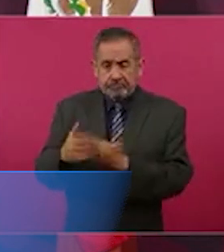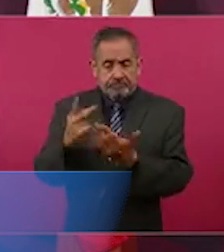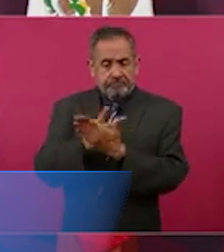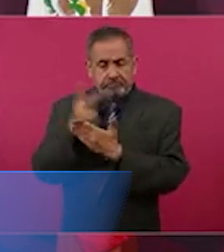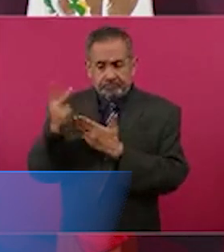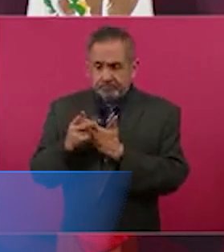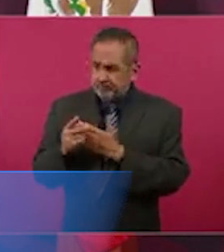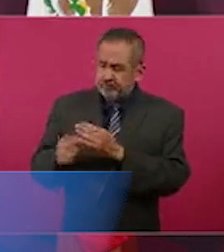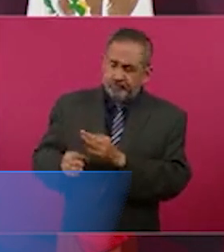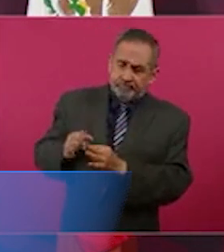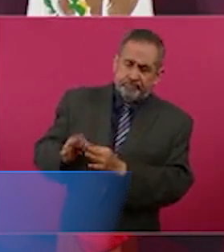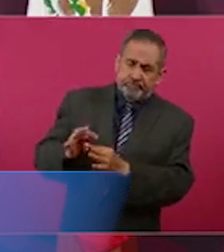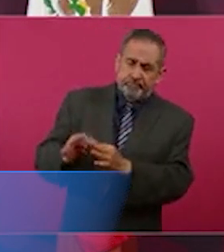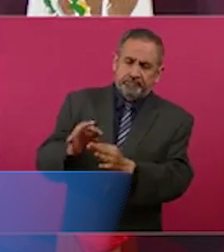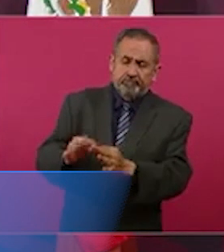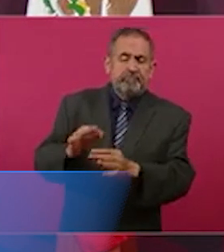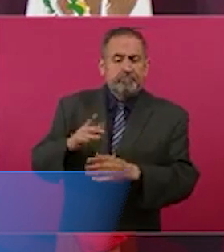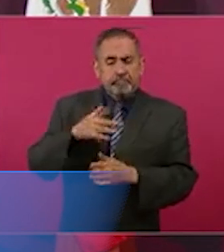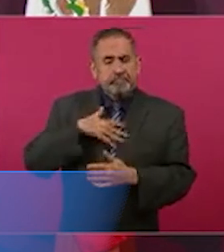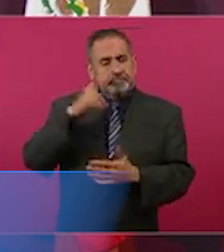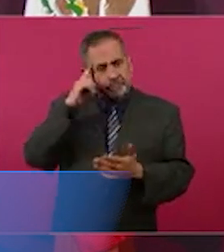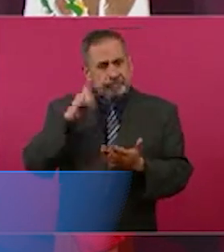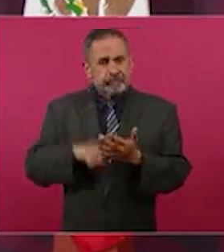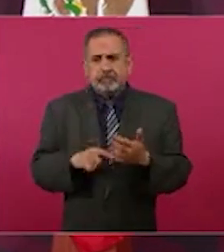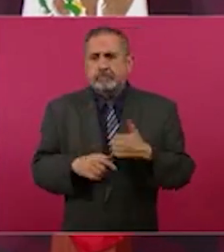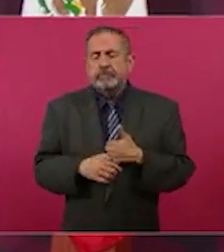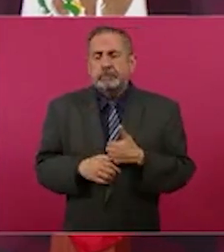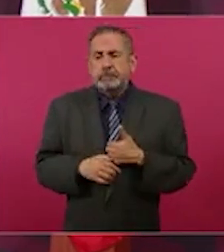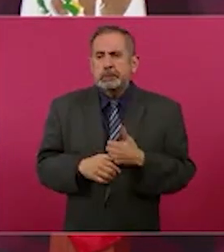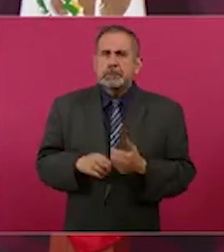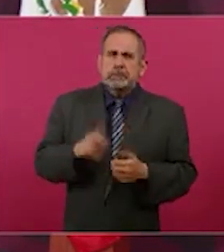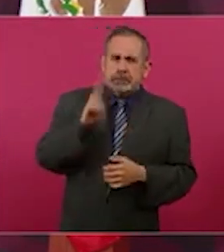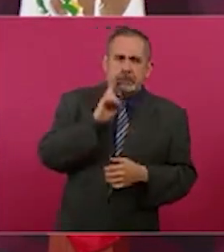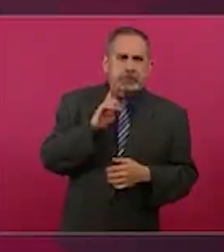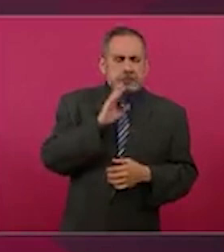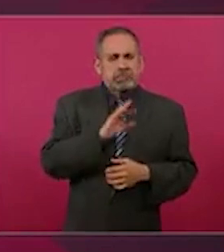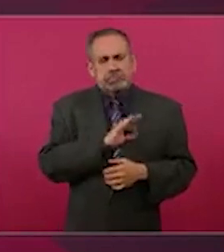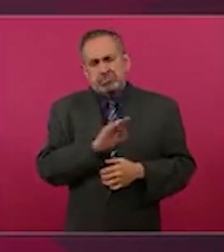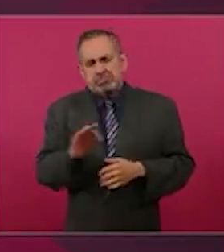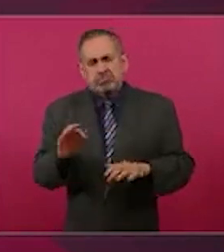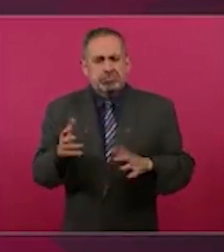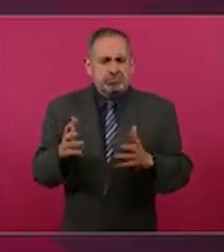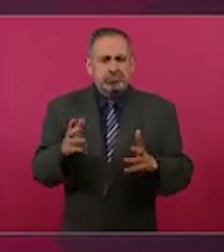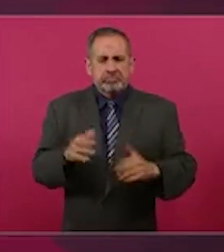programa. Yo creo que para